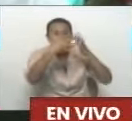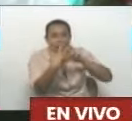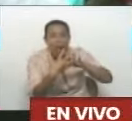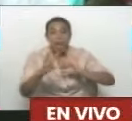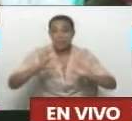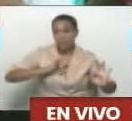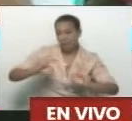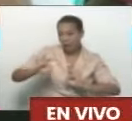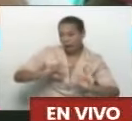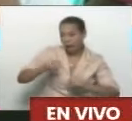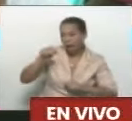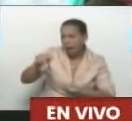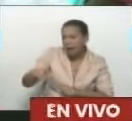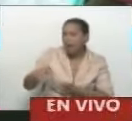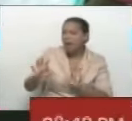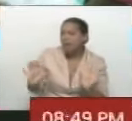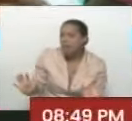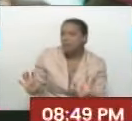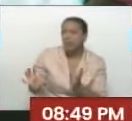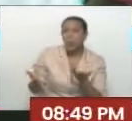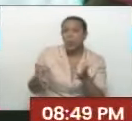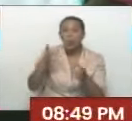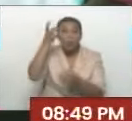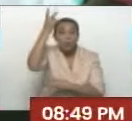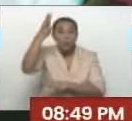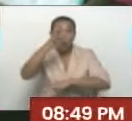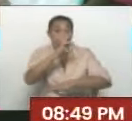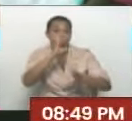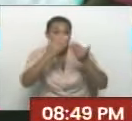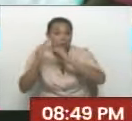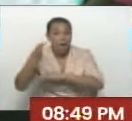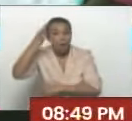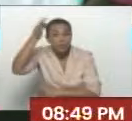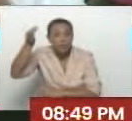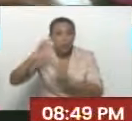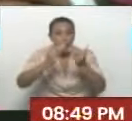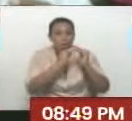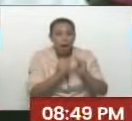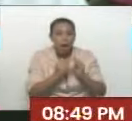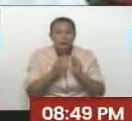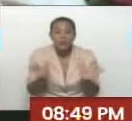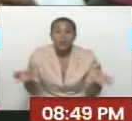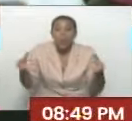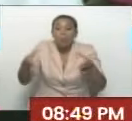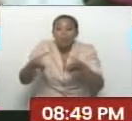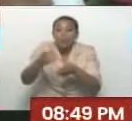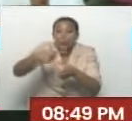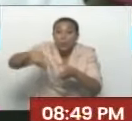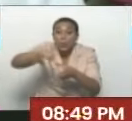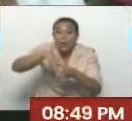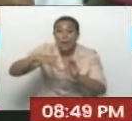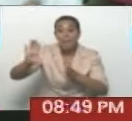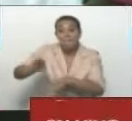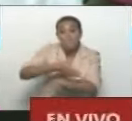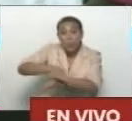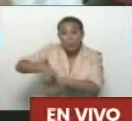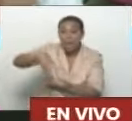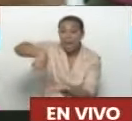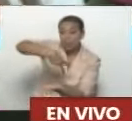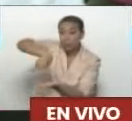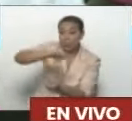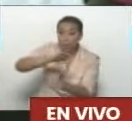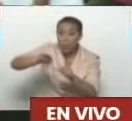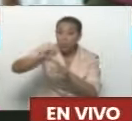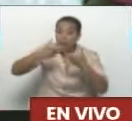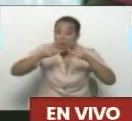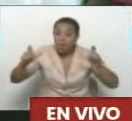Teatro Alameda, ese proceso de formación a través de los consejos comunales. Es decir, el Guaguancó de Colores es un contenido donde la música, la danza y la cultura